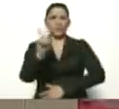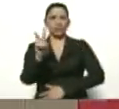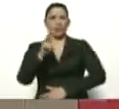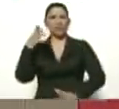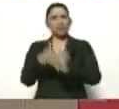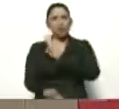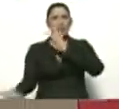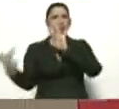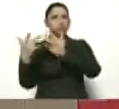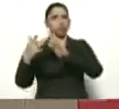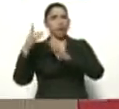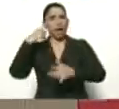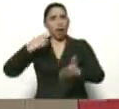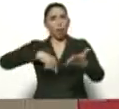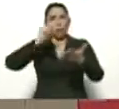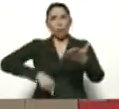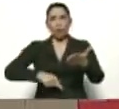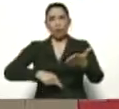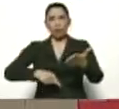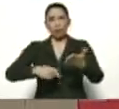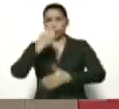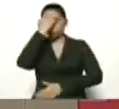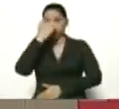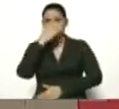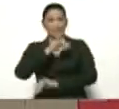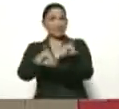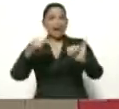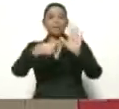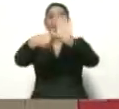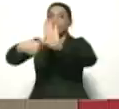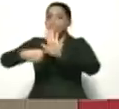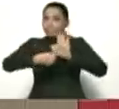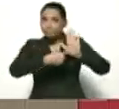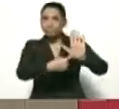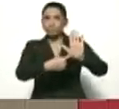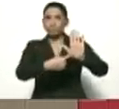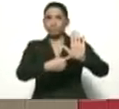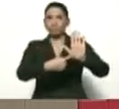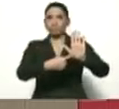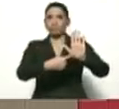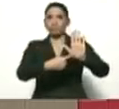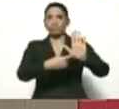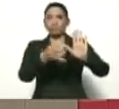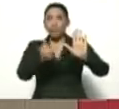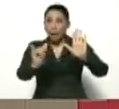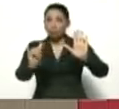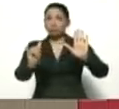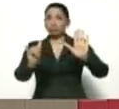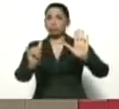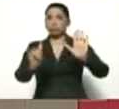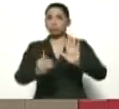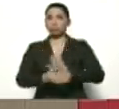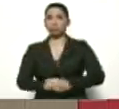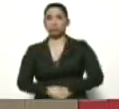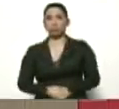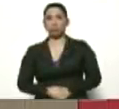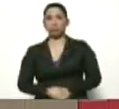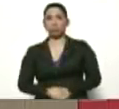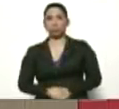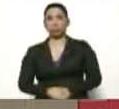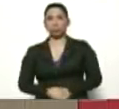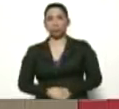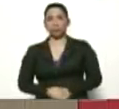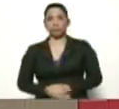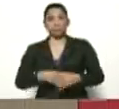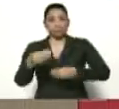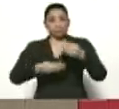del contrato criminal y asesinos queda plenamente demostrado por las imprecaciones que